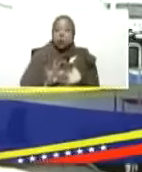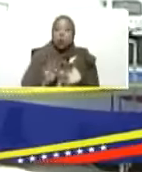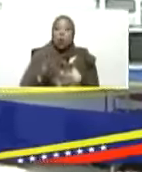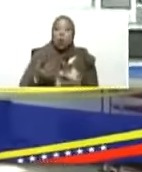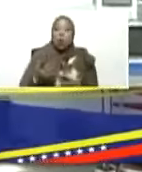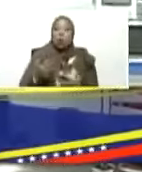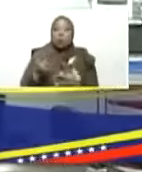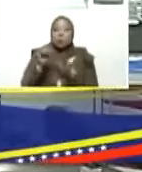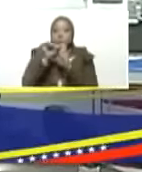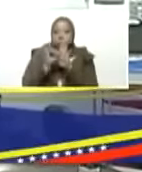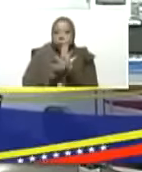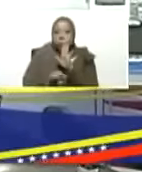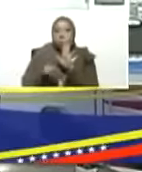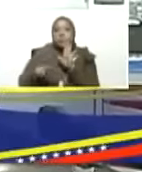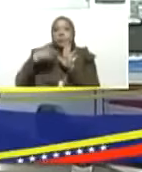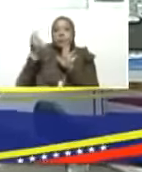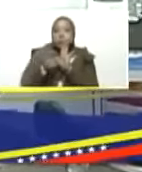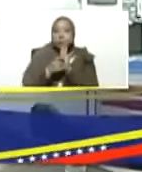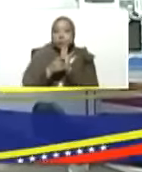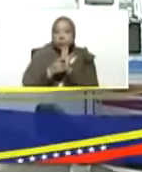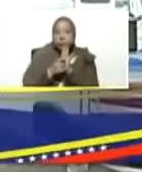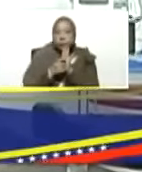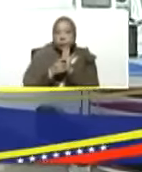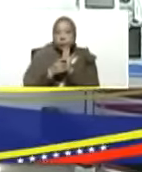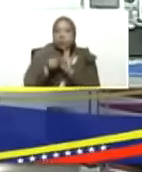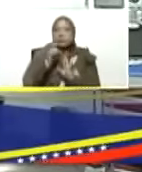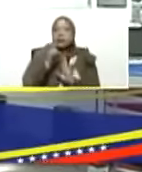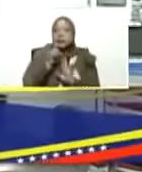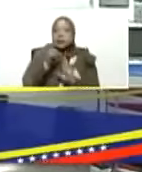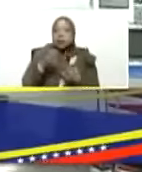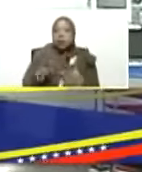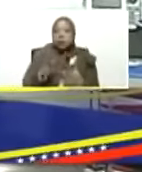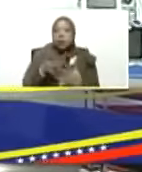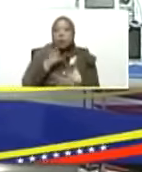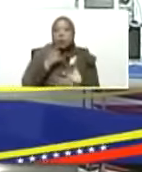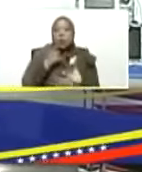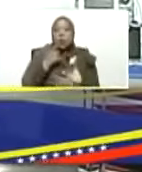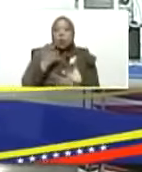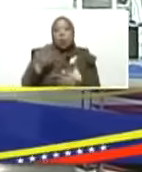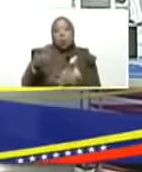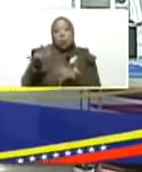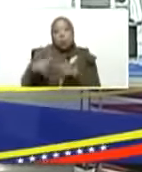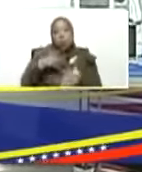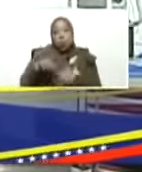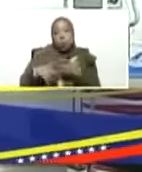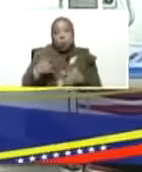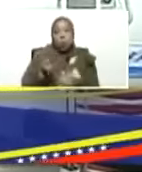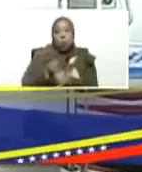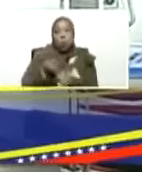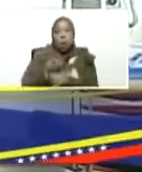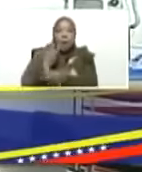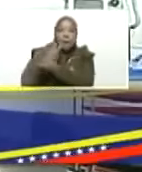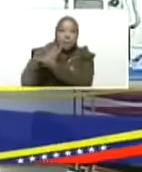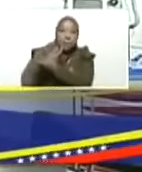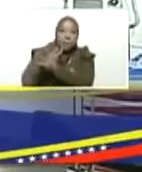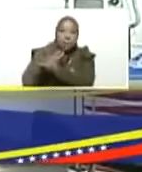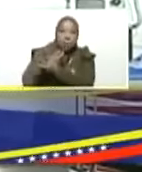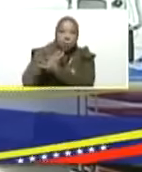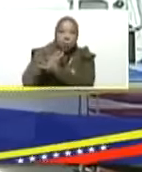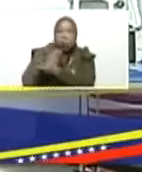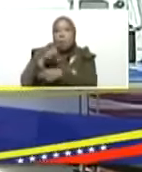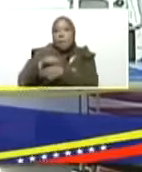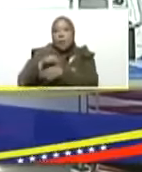para cirugías de compleja y de alta complejidad en sentido para nosotros los traumatólogos, que va a